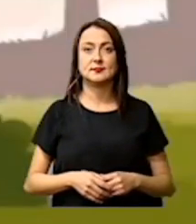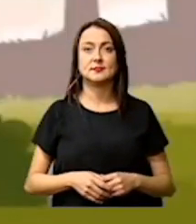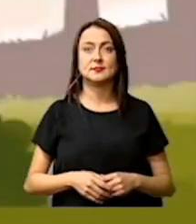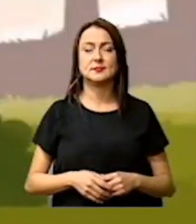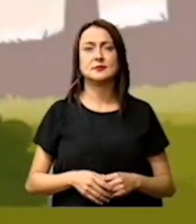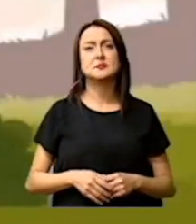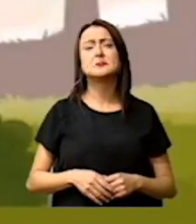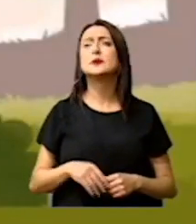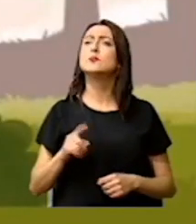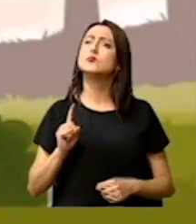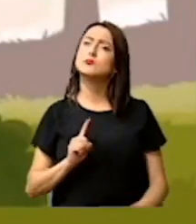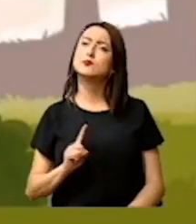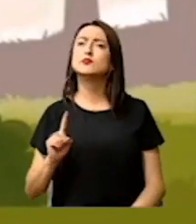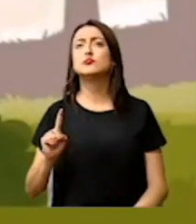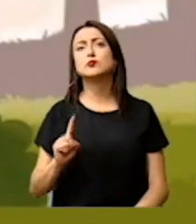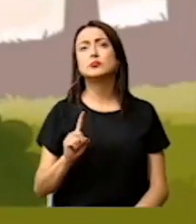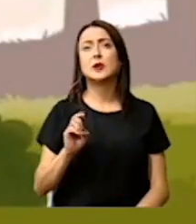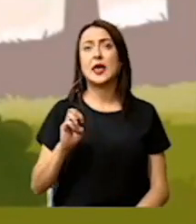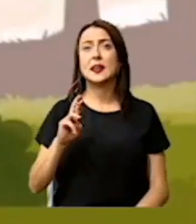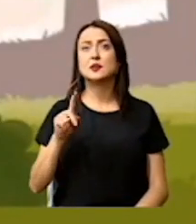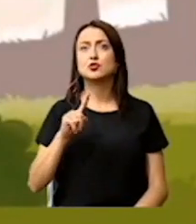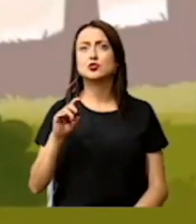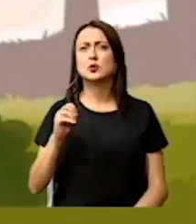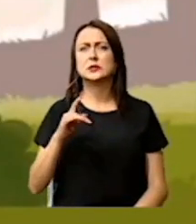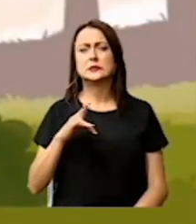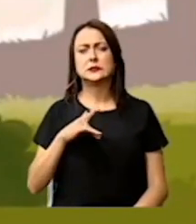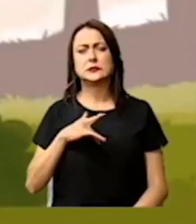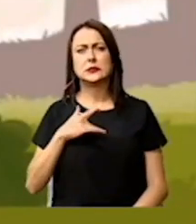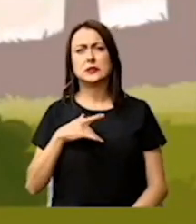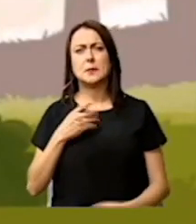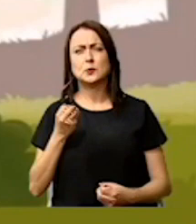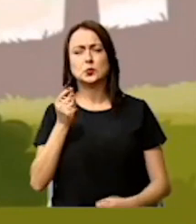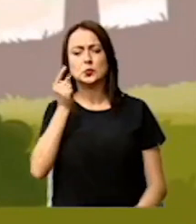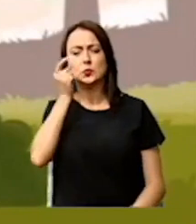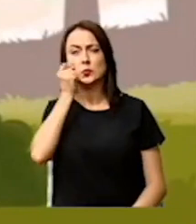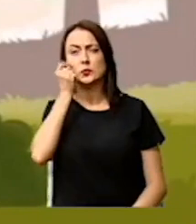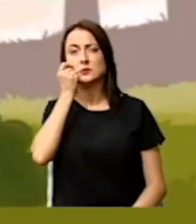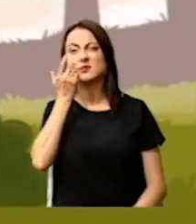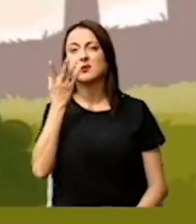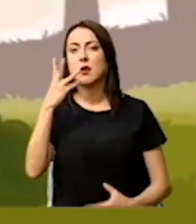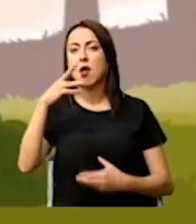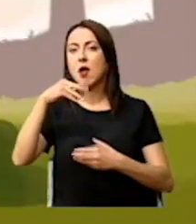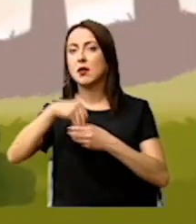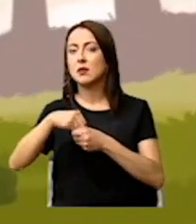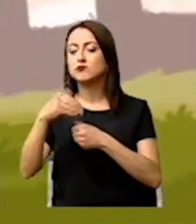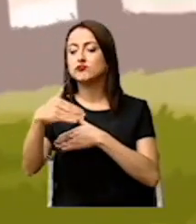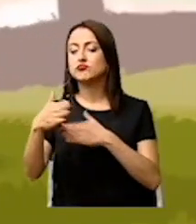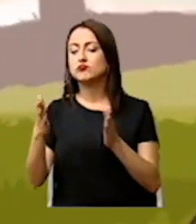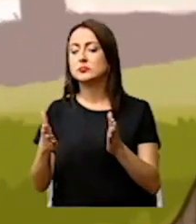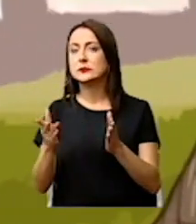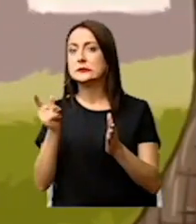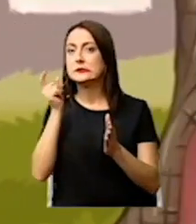De camino a casa, Erizo sentía muchísima curiosidad por saber qué había dentro de la caja.